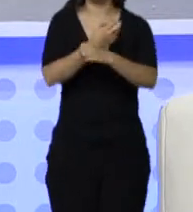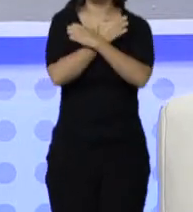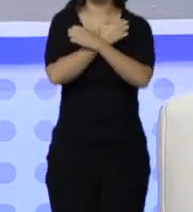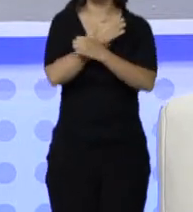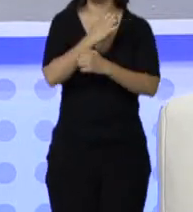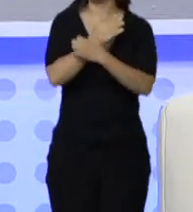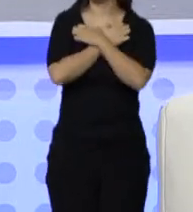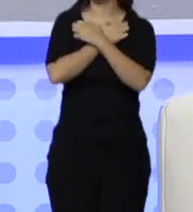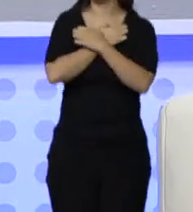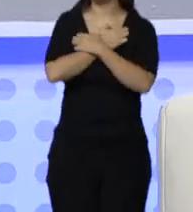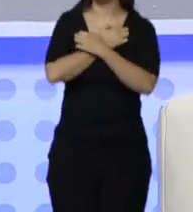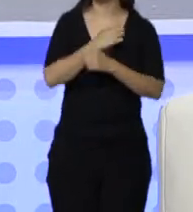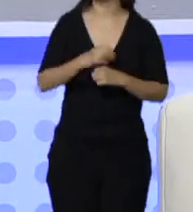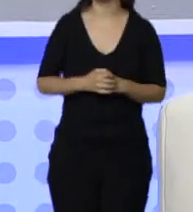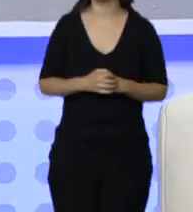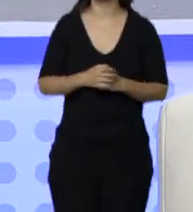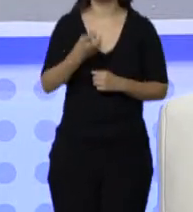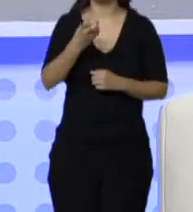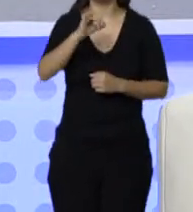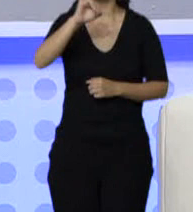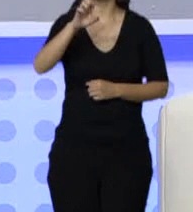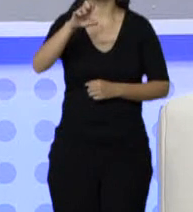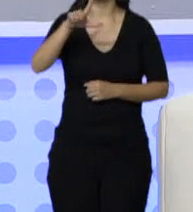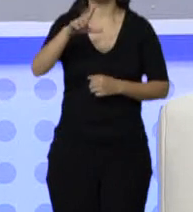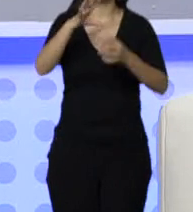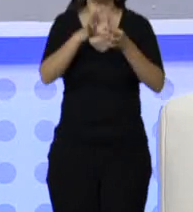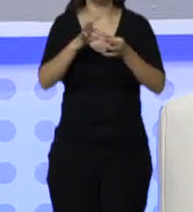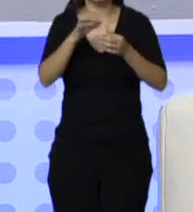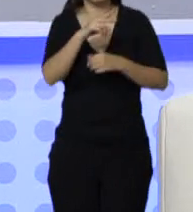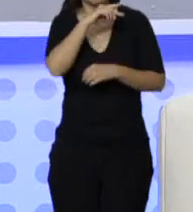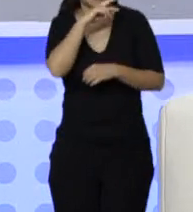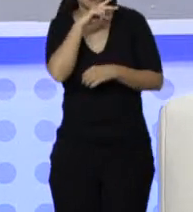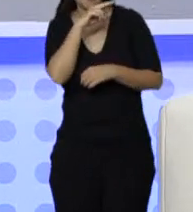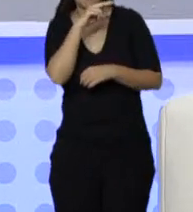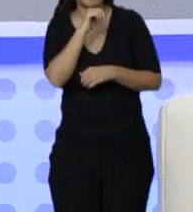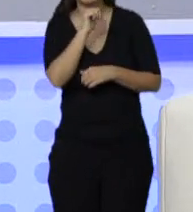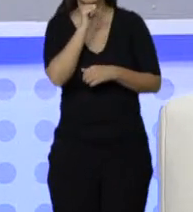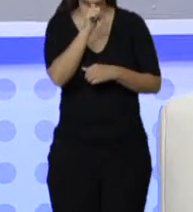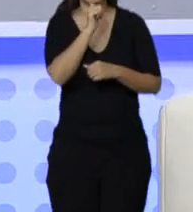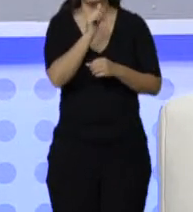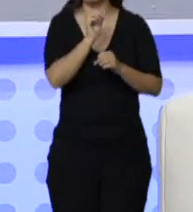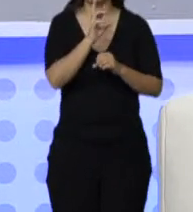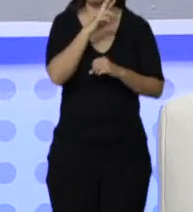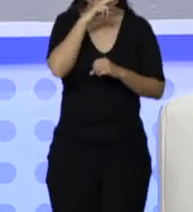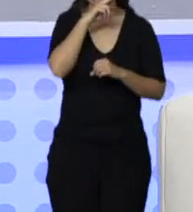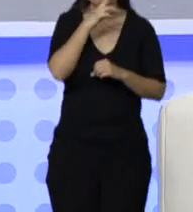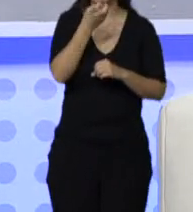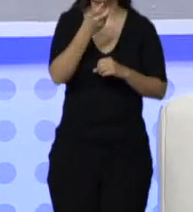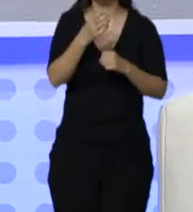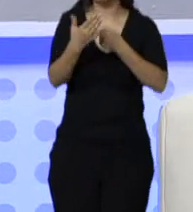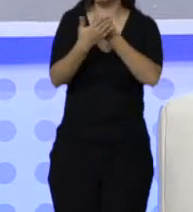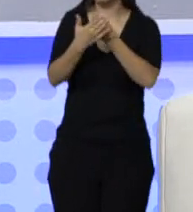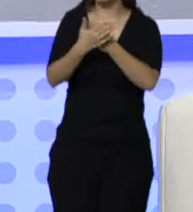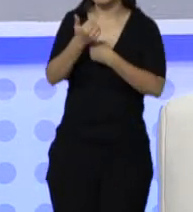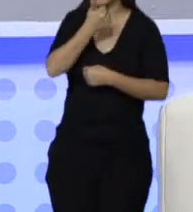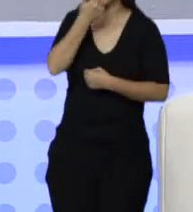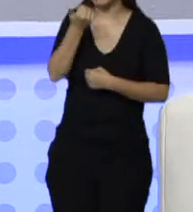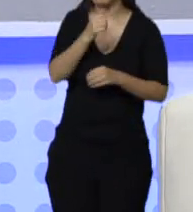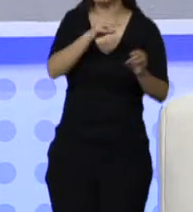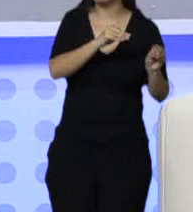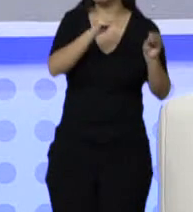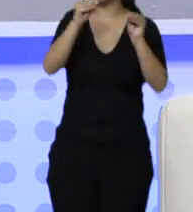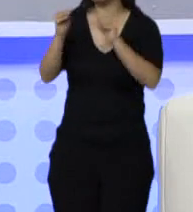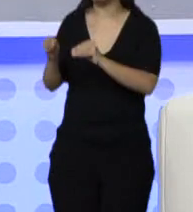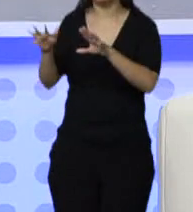del estado joel ramírez díaz nada de qué preocuparse hay el suficiente cupo para esos alumnos que migrarán o podrían migrar